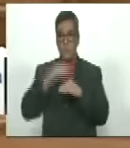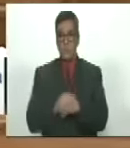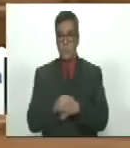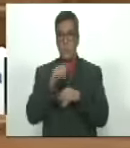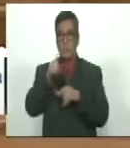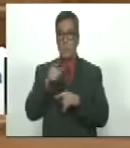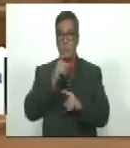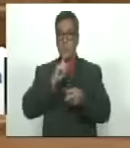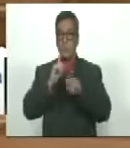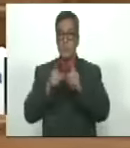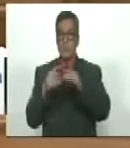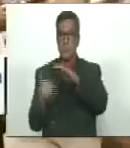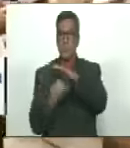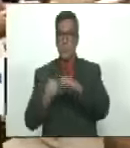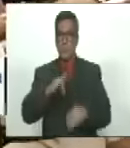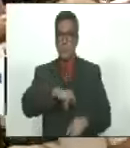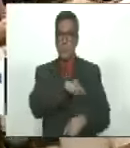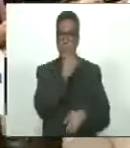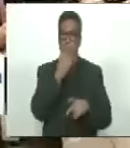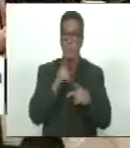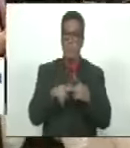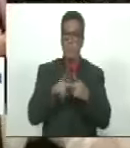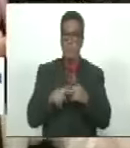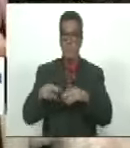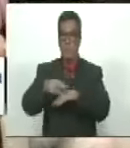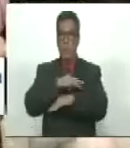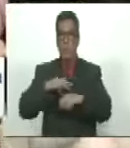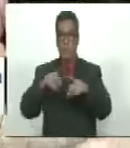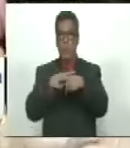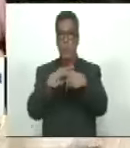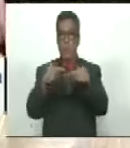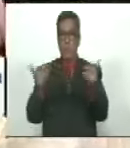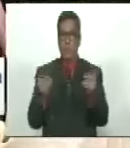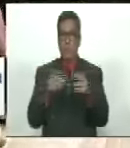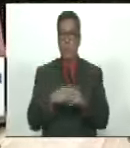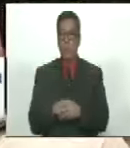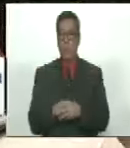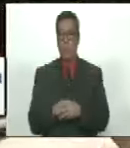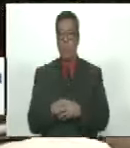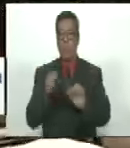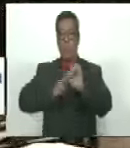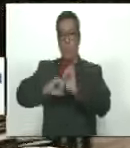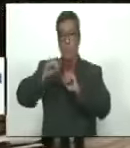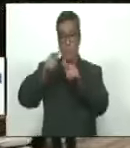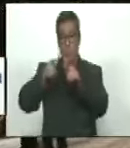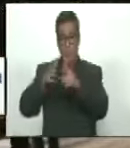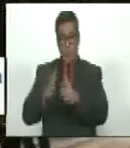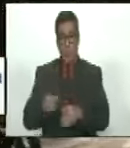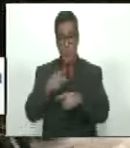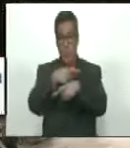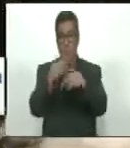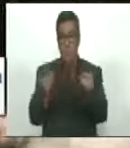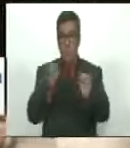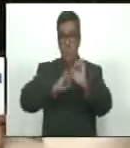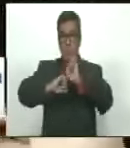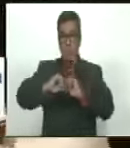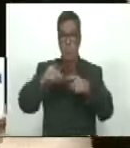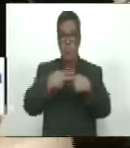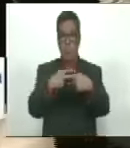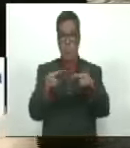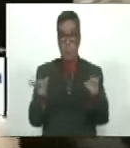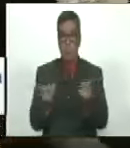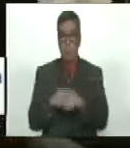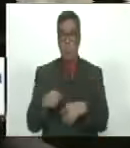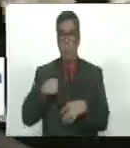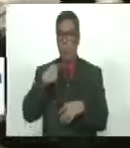Aquí hay varias instituciones, universidades, Ministerio Público, la Defensoría del Pueblo, la Defensa Pública.